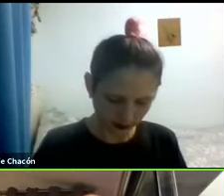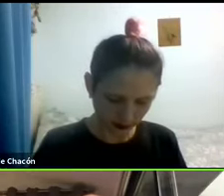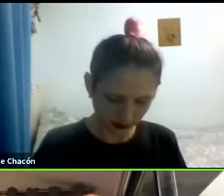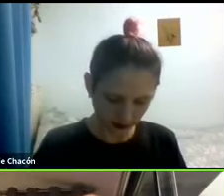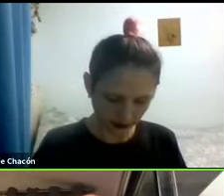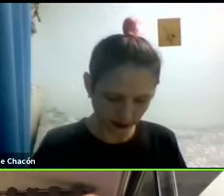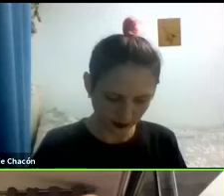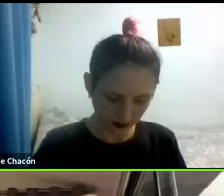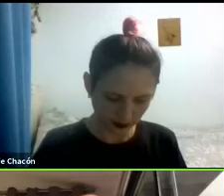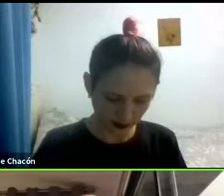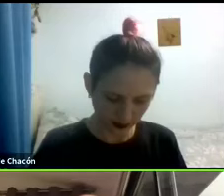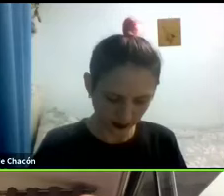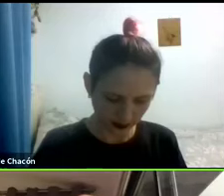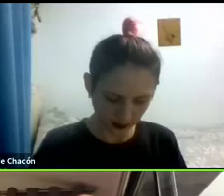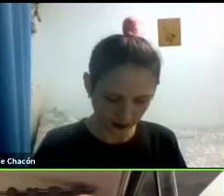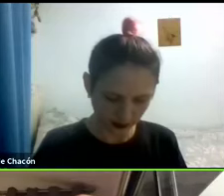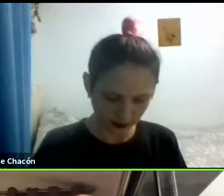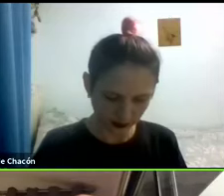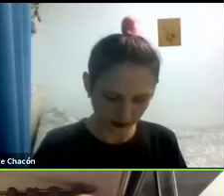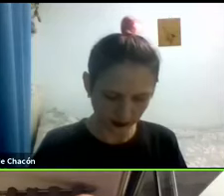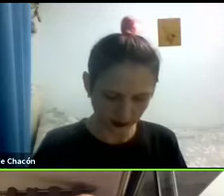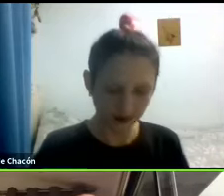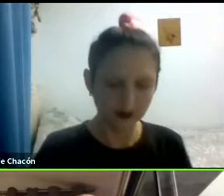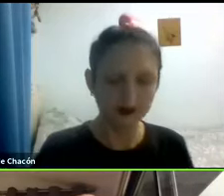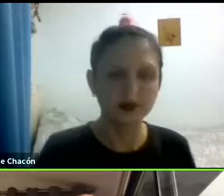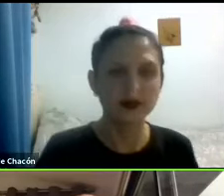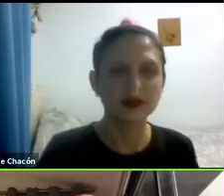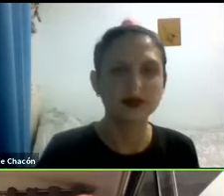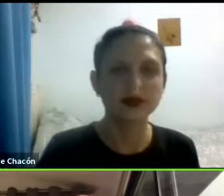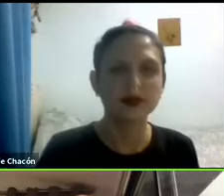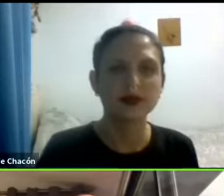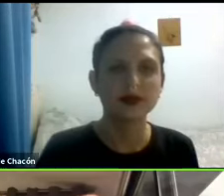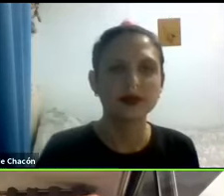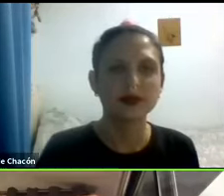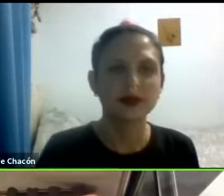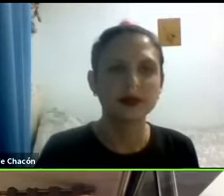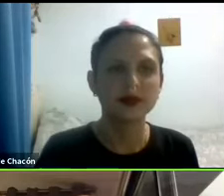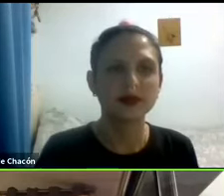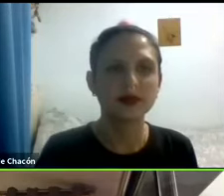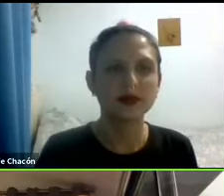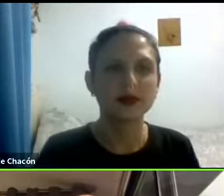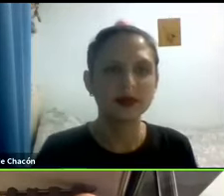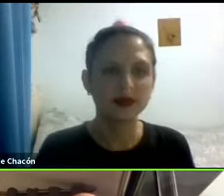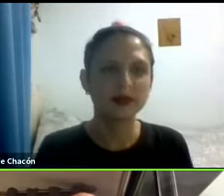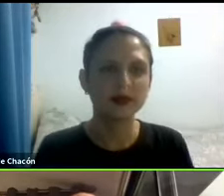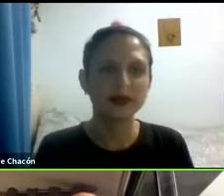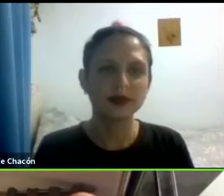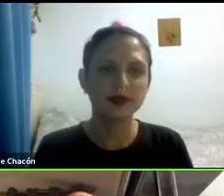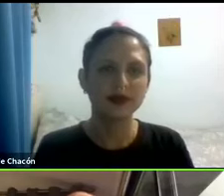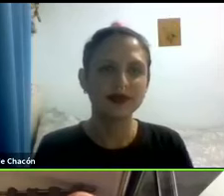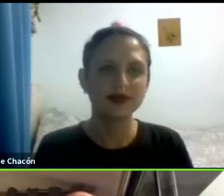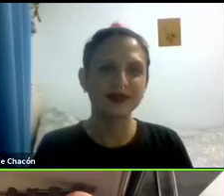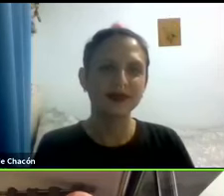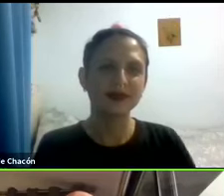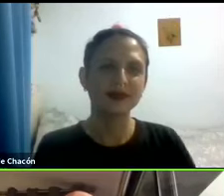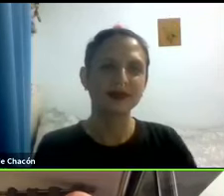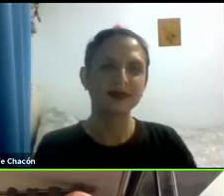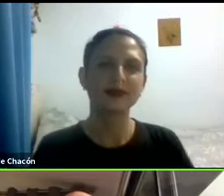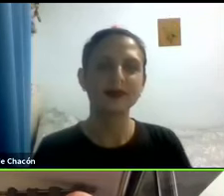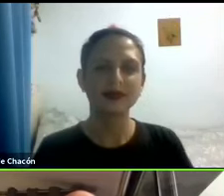el en este momento el guionista de categoría